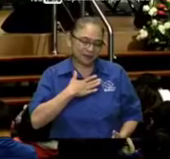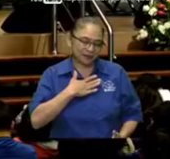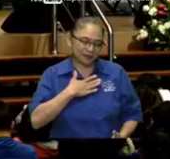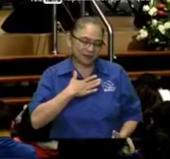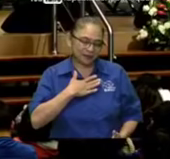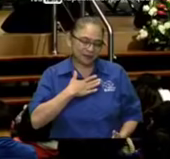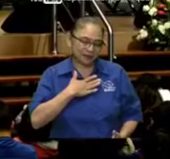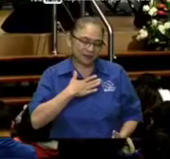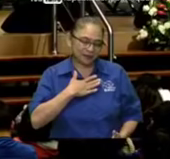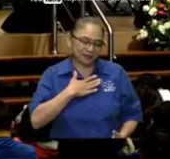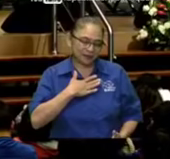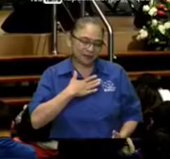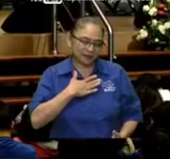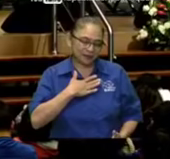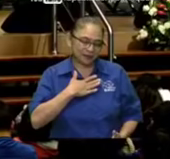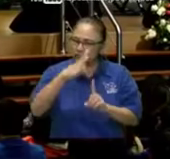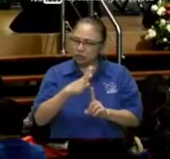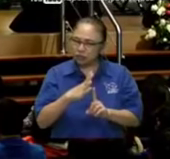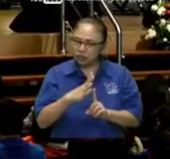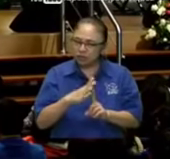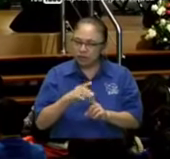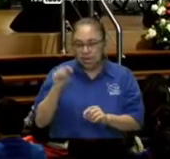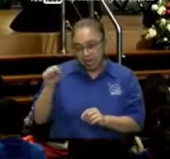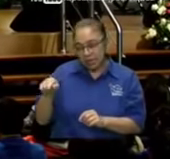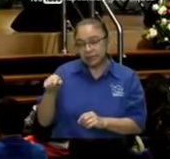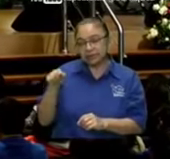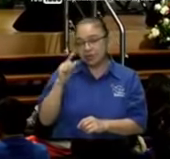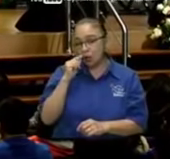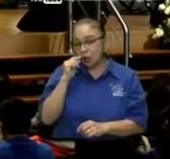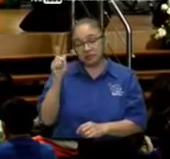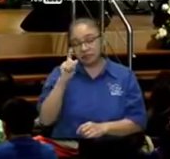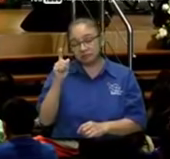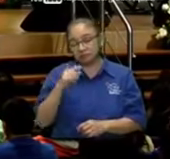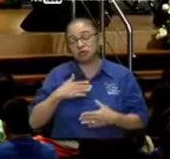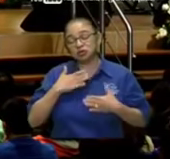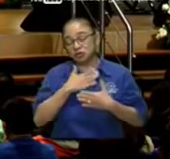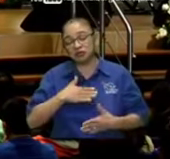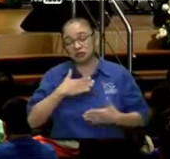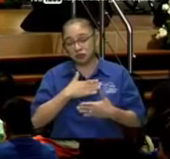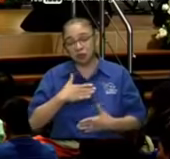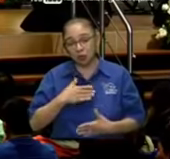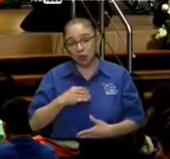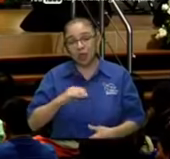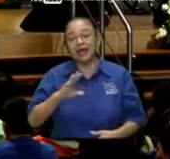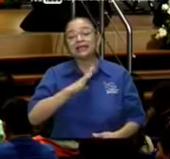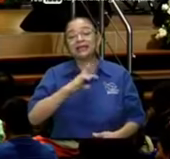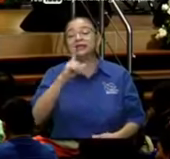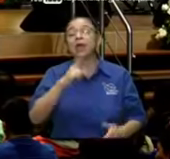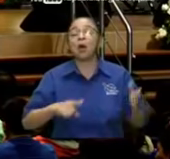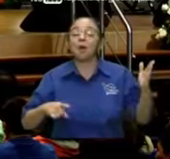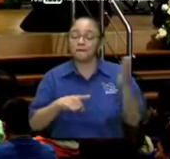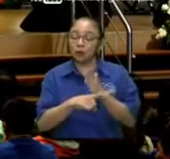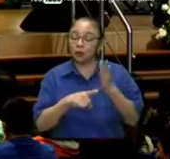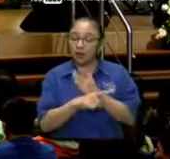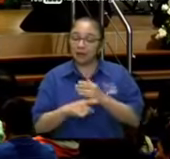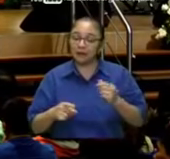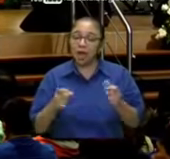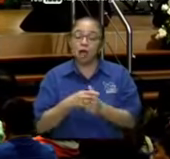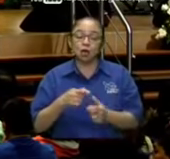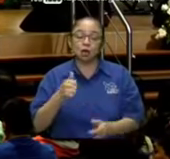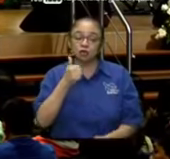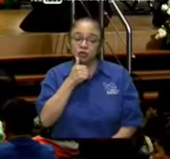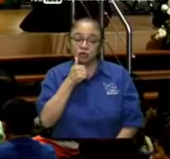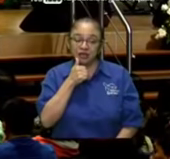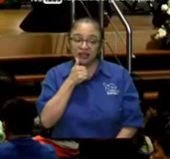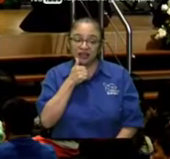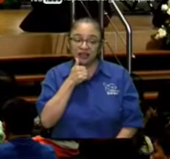venía para él? Porque tenía un prejuicio con su jefe. Y entonces dice, aquí está, me diste un talento y te lo